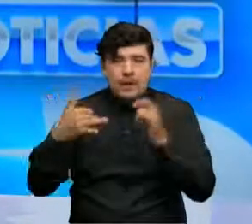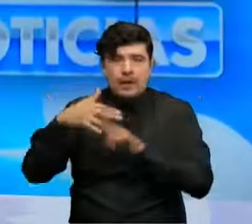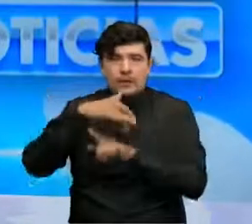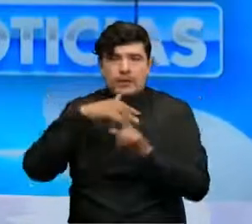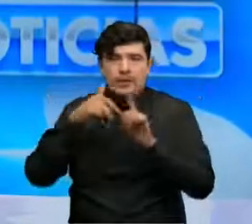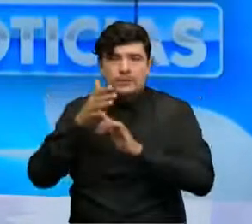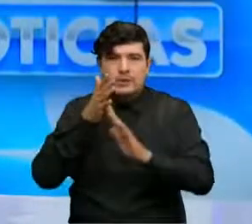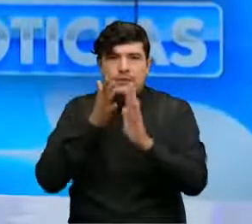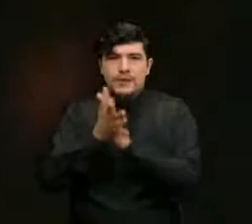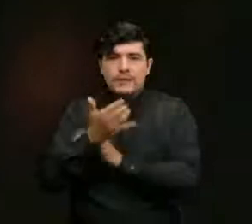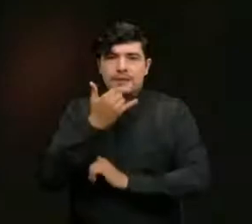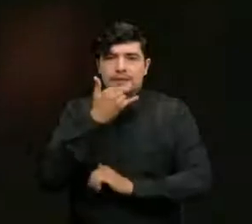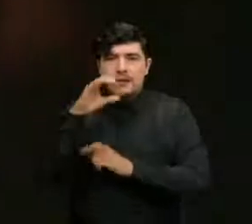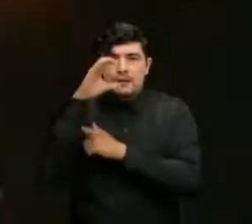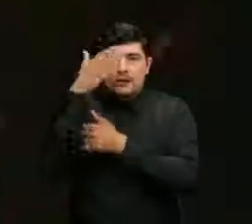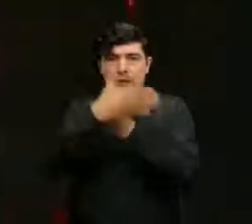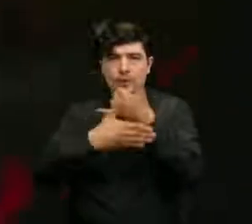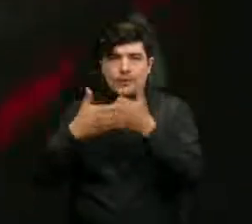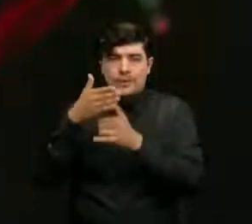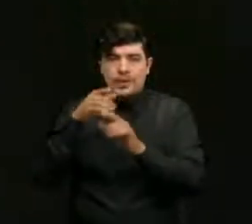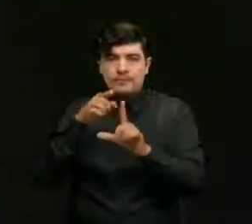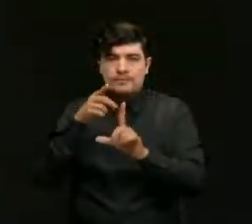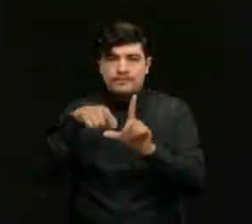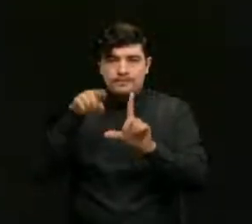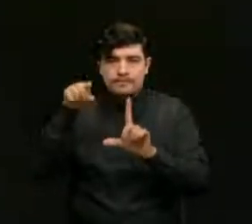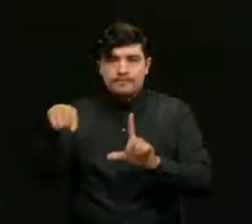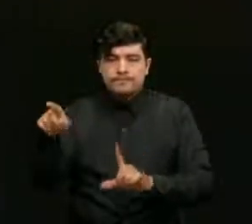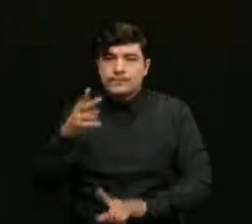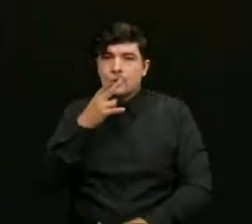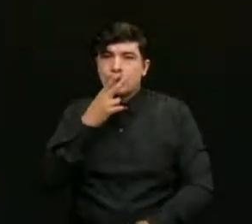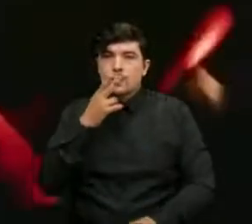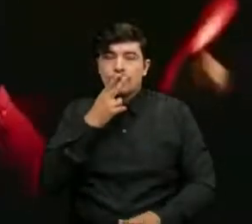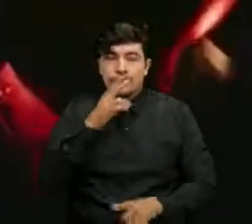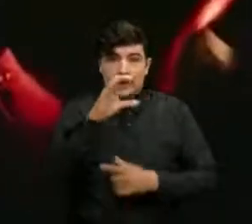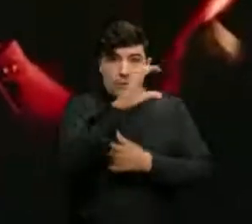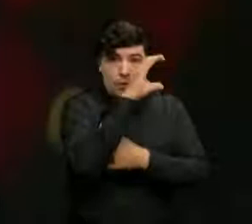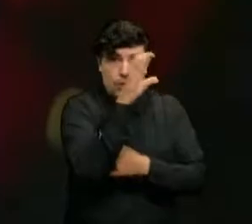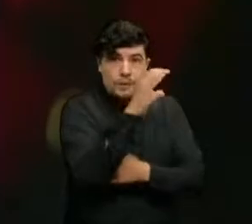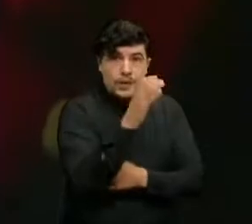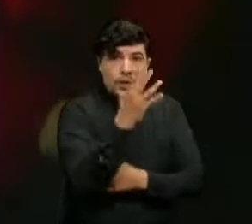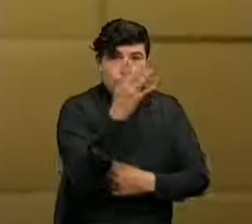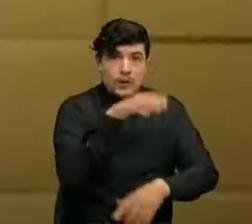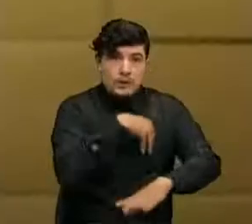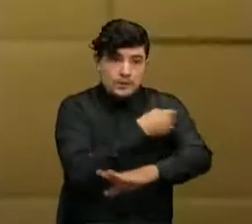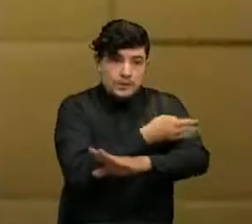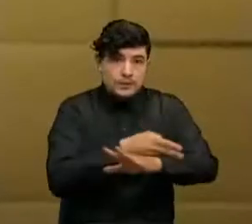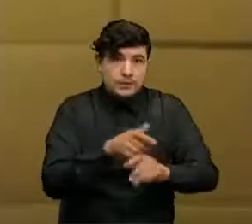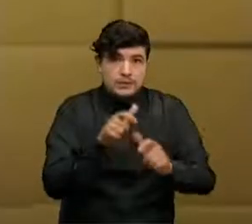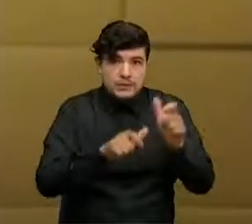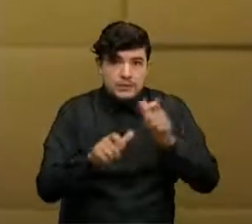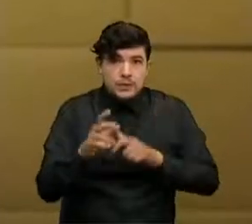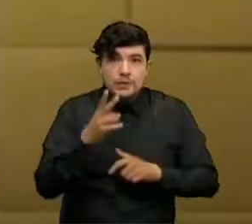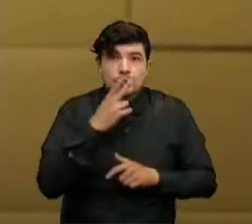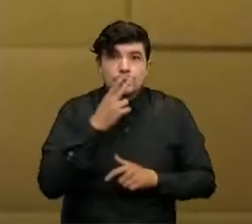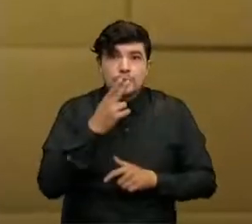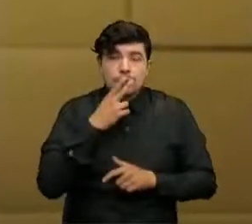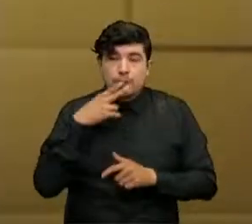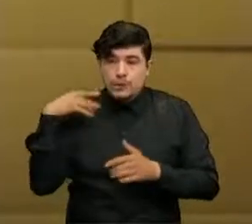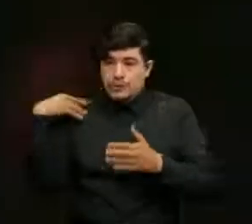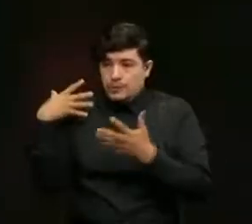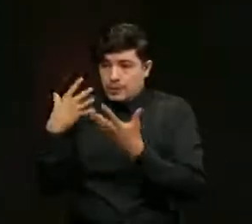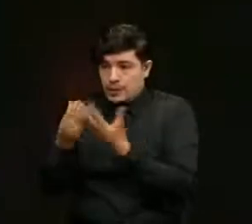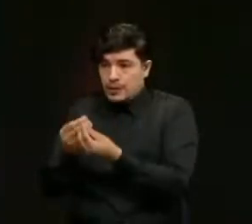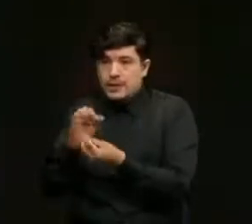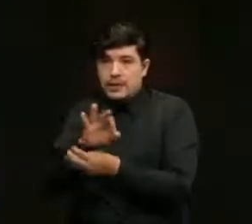consumo del tabaco. En Colombia, cerca de 4 millones de personas consumen tabaco. De estos,